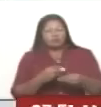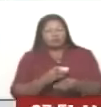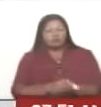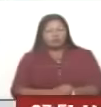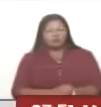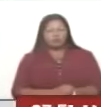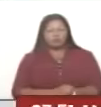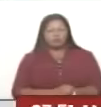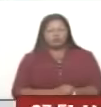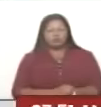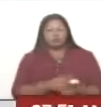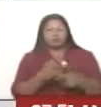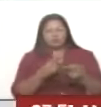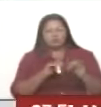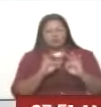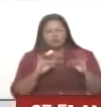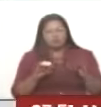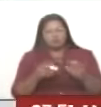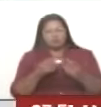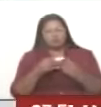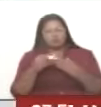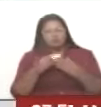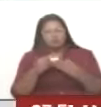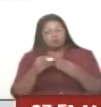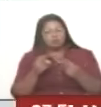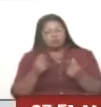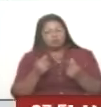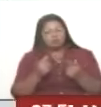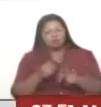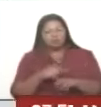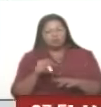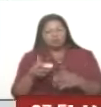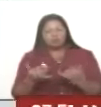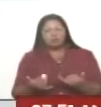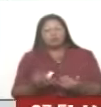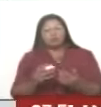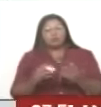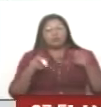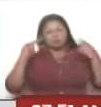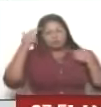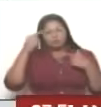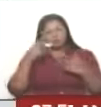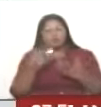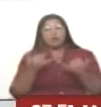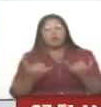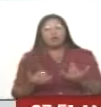ingresos tuviésemos los mismos salarios o mayores que nos dejó el comandante. Ahora, el comandante Chávez.